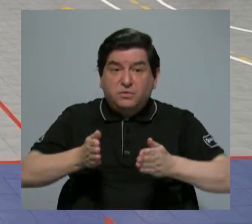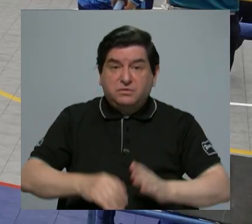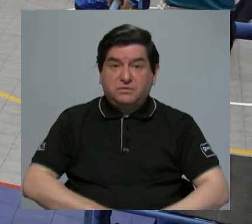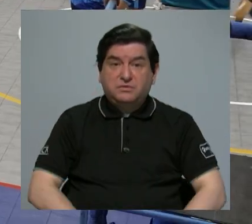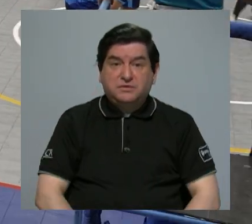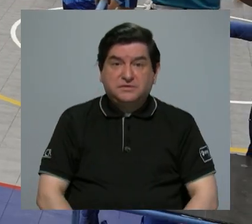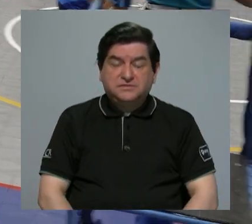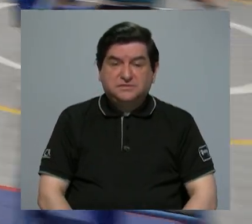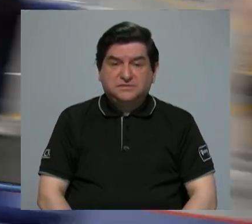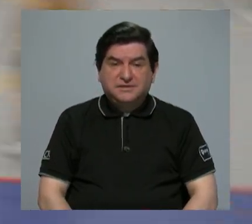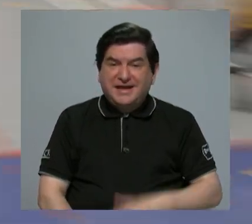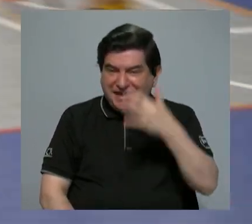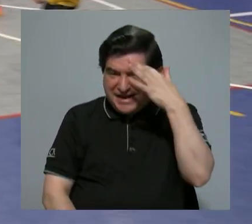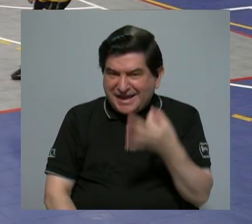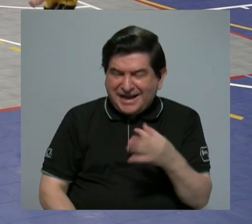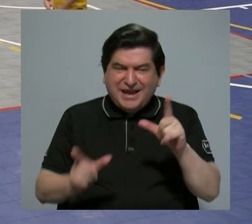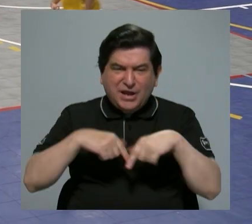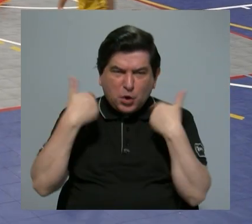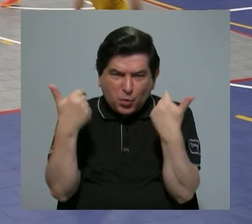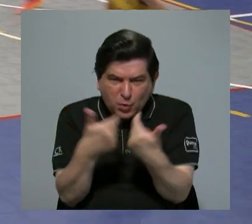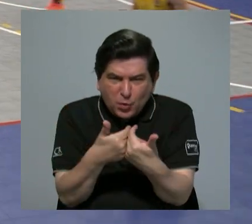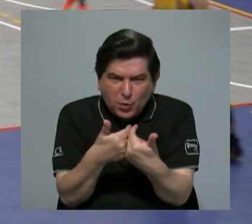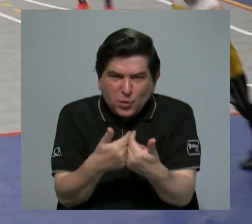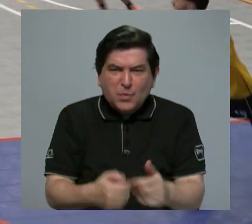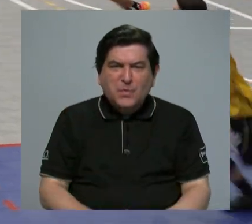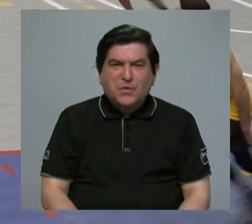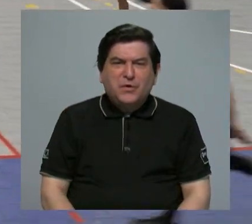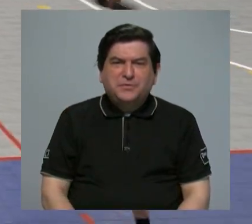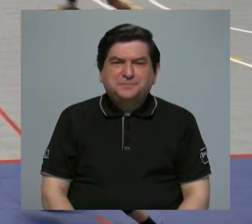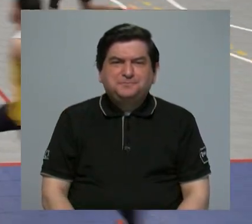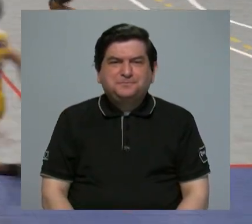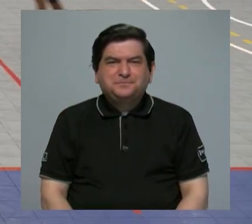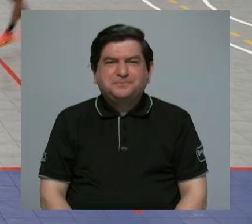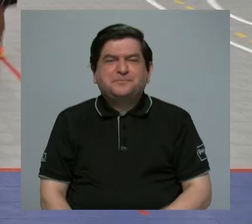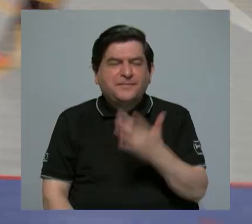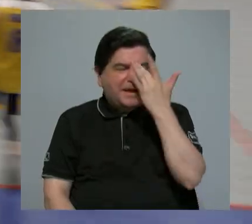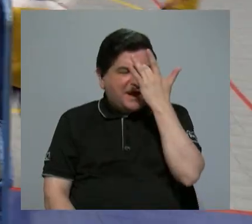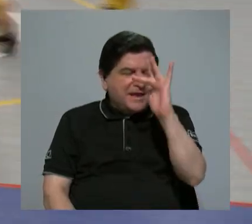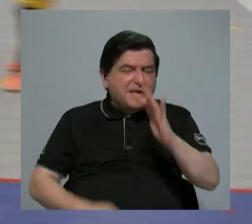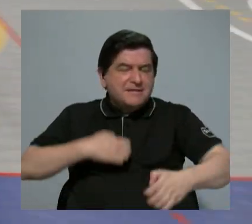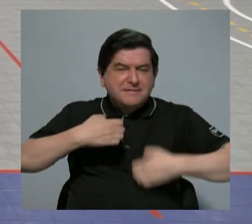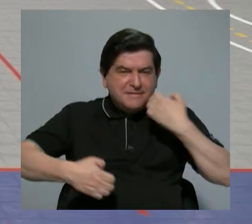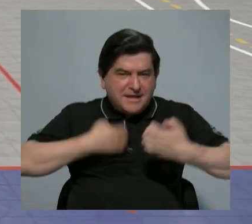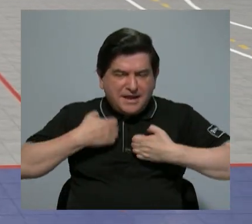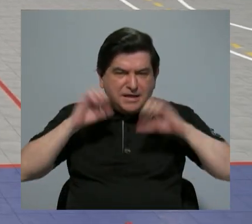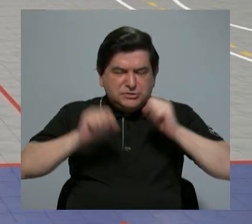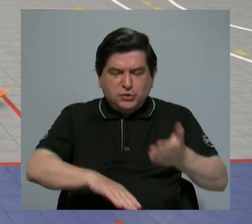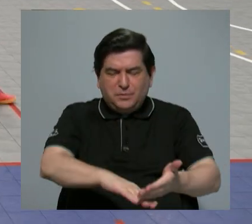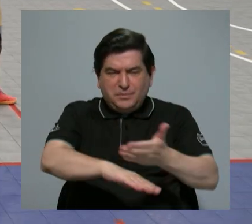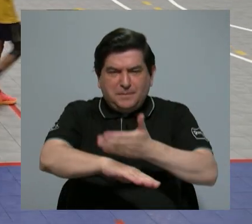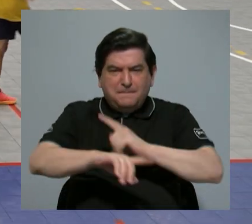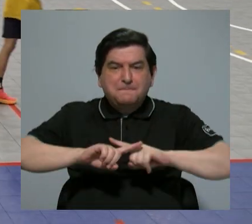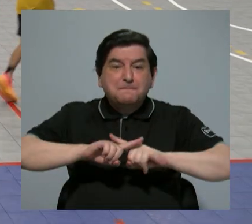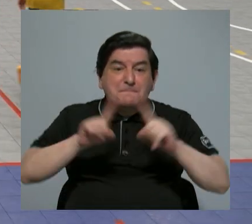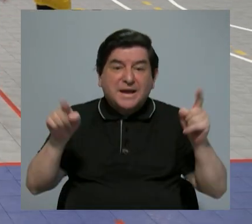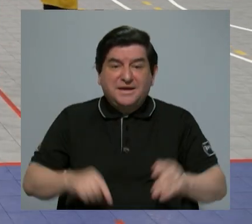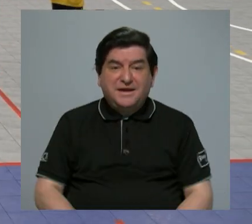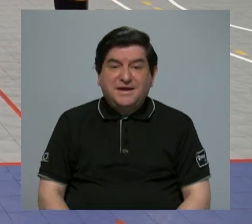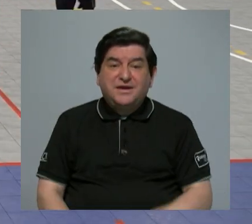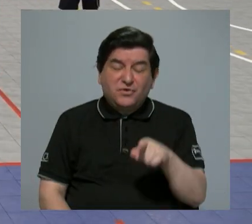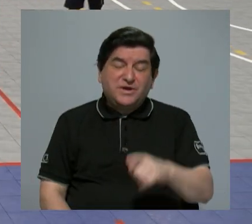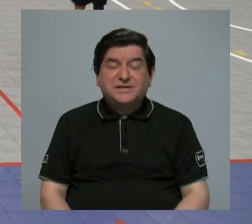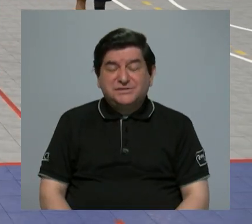jugadores. Creo que el grupo tiene la inteligencia emocional para salir adelante, pero eso se